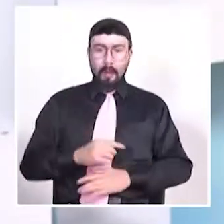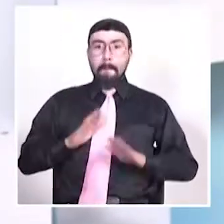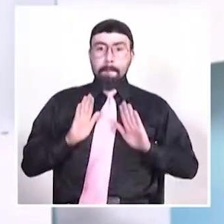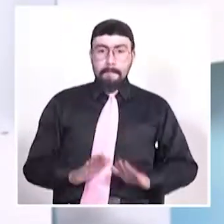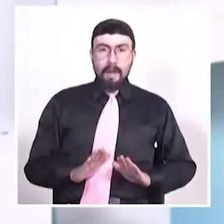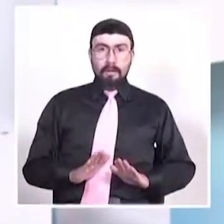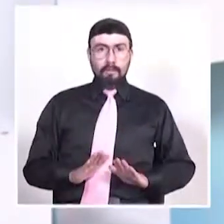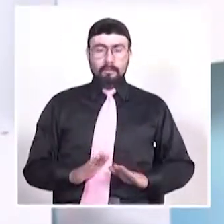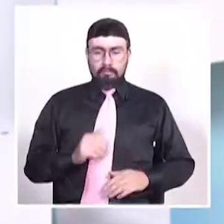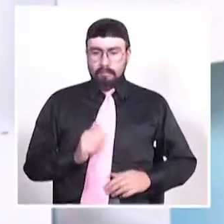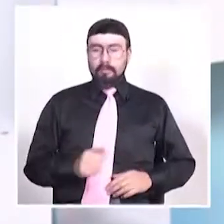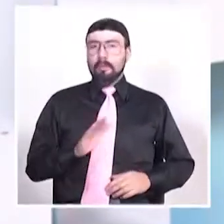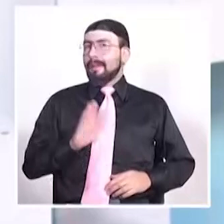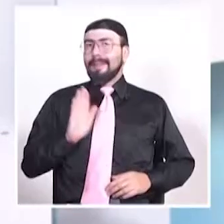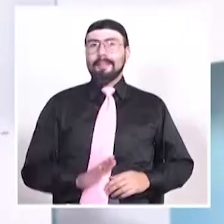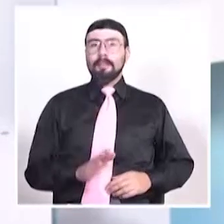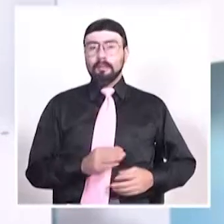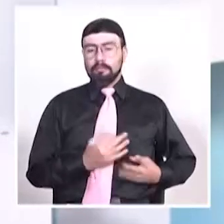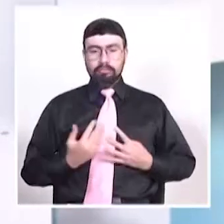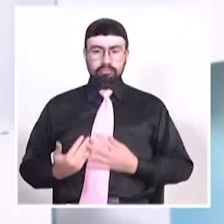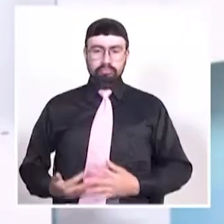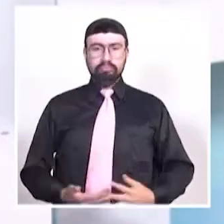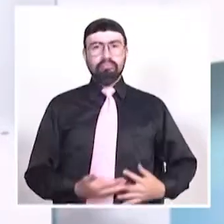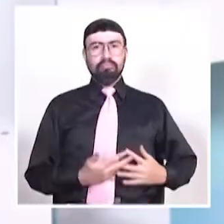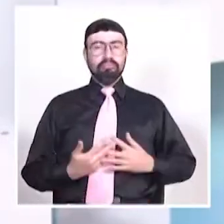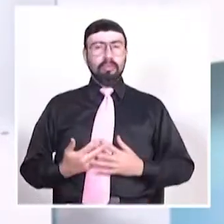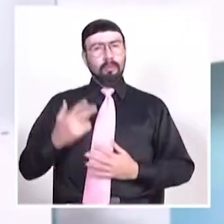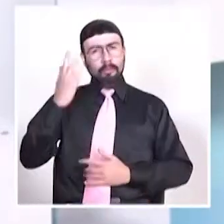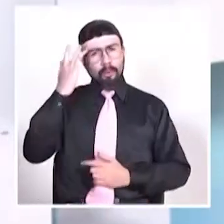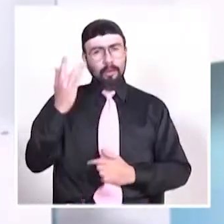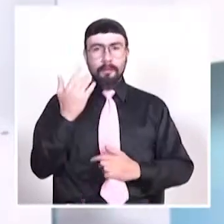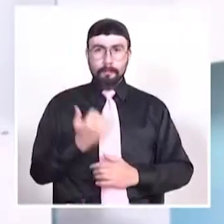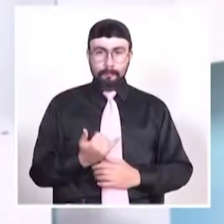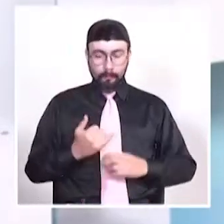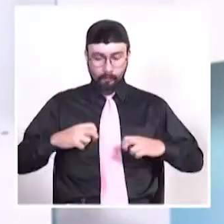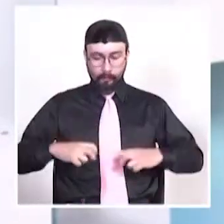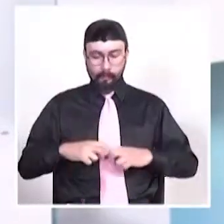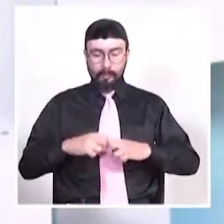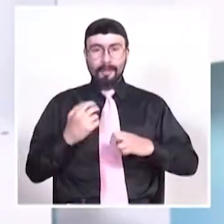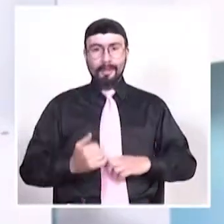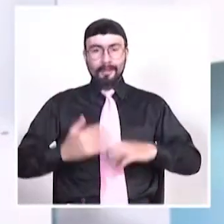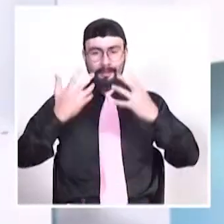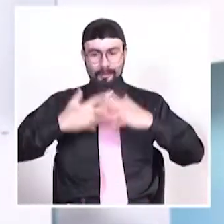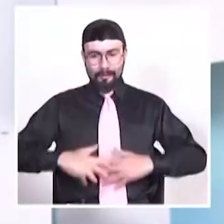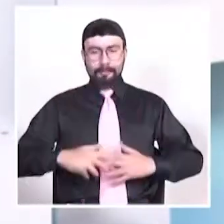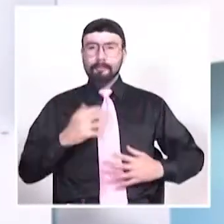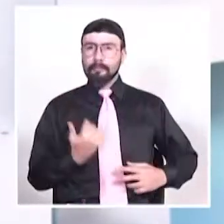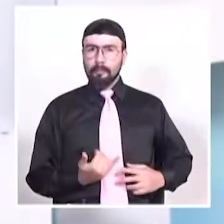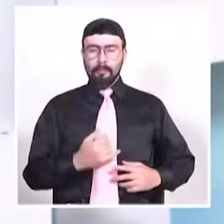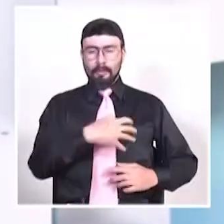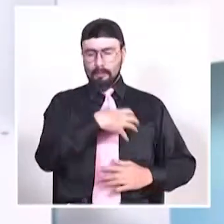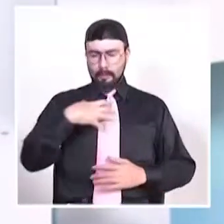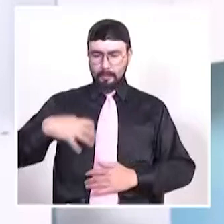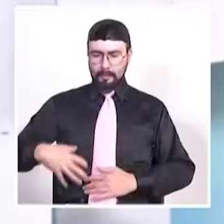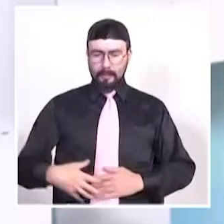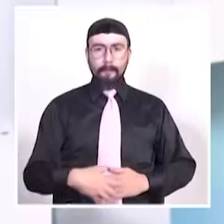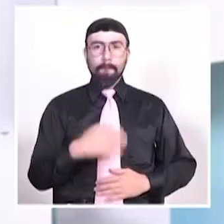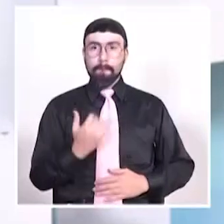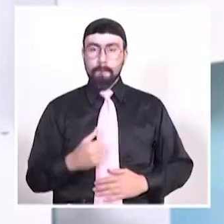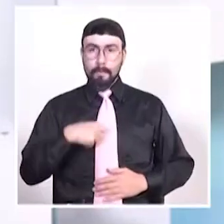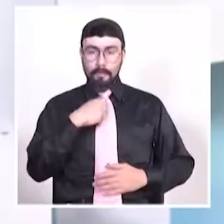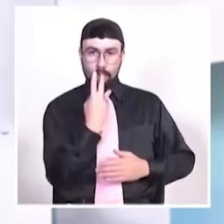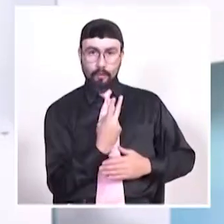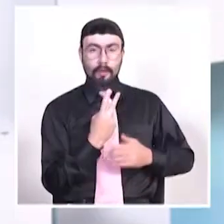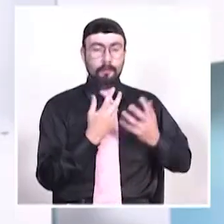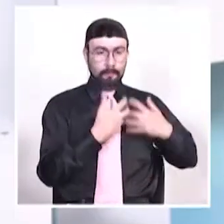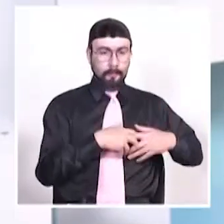intestino se mueve per se. ¿Por qué? Porque hay un sistema nervioso autónomo que está compuesto por dos sistemas que son